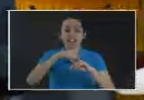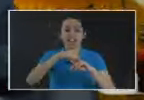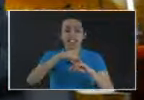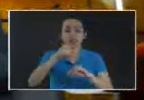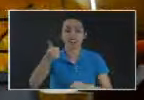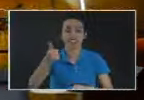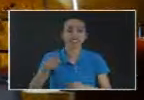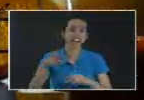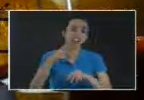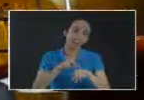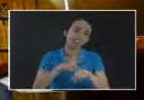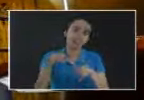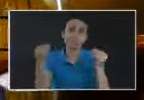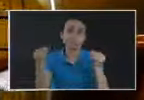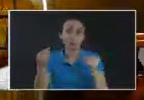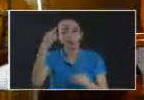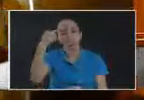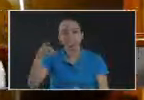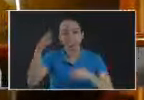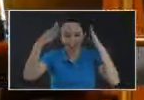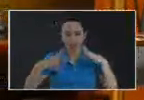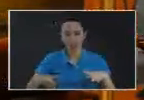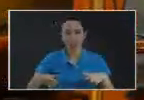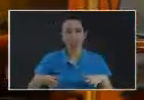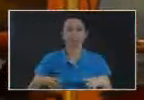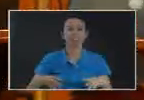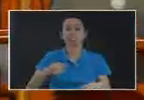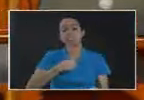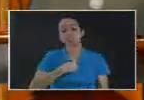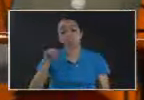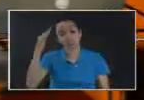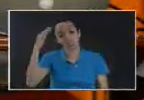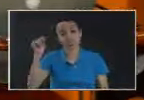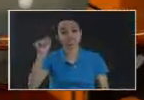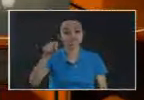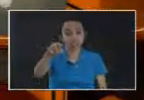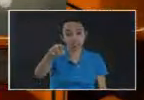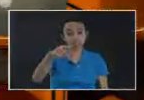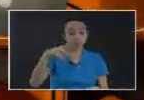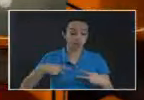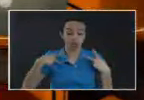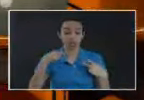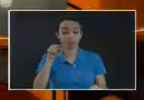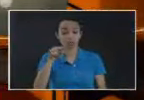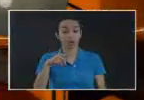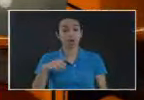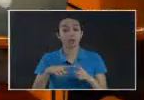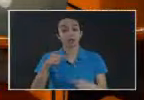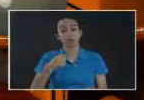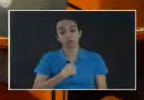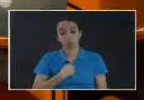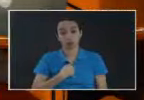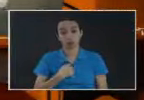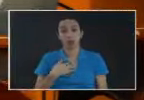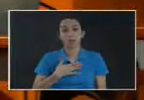boda. No sé si a ti te pasó, pero como yo les he contado, yo me casé pues